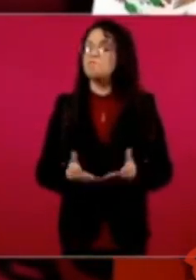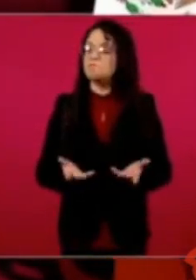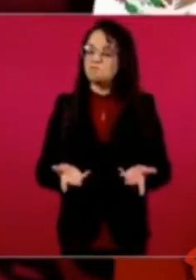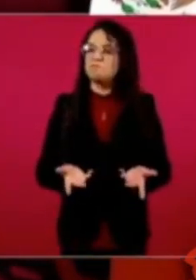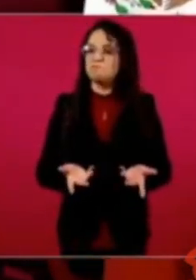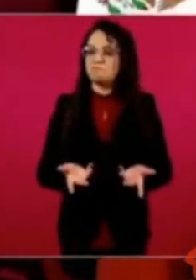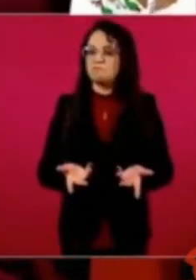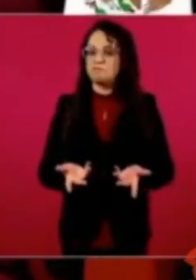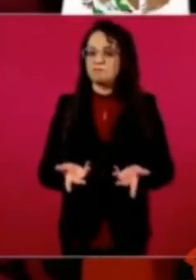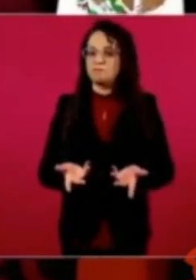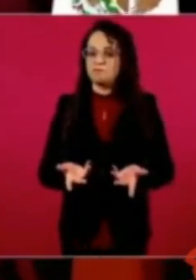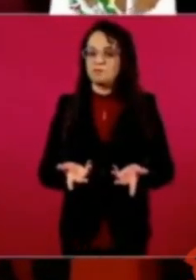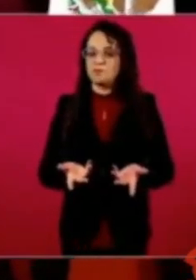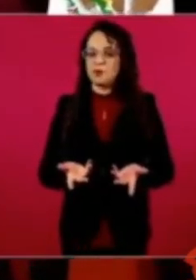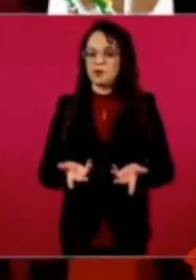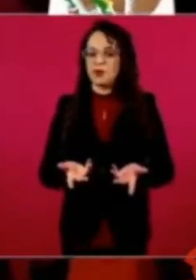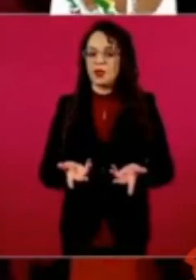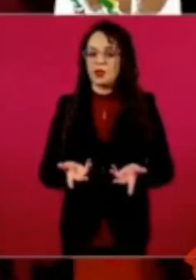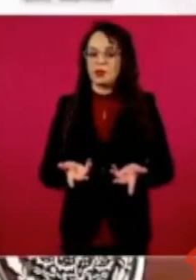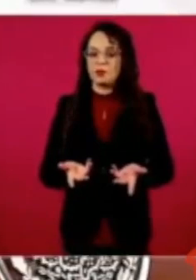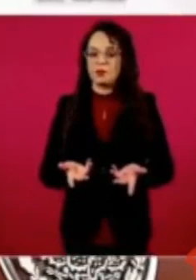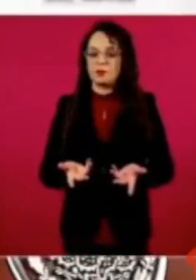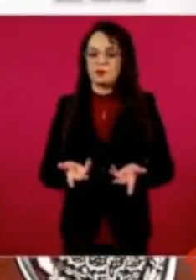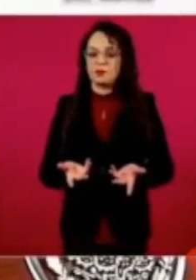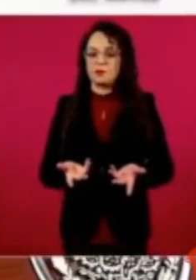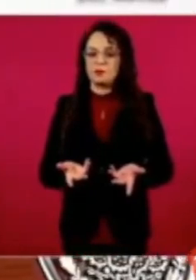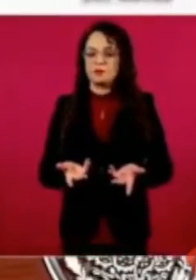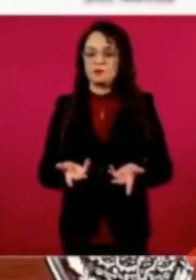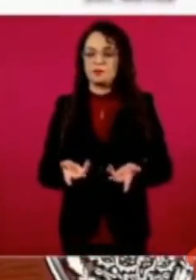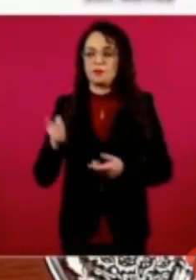La condena, ¿no? Llevaba consigna